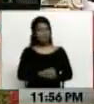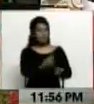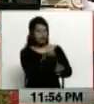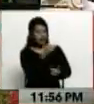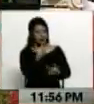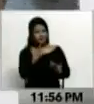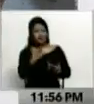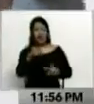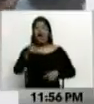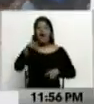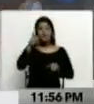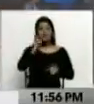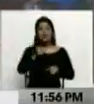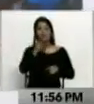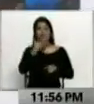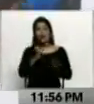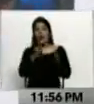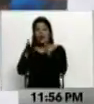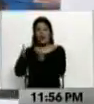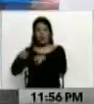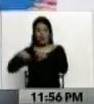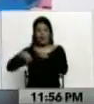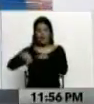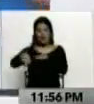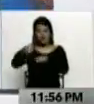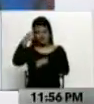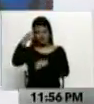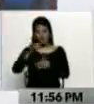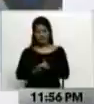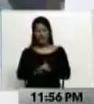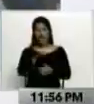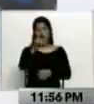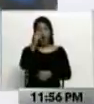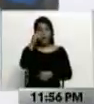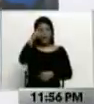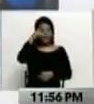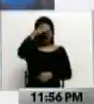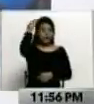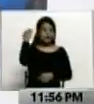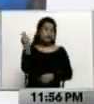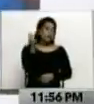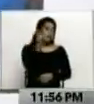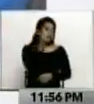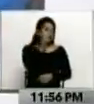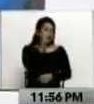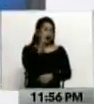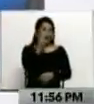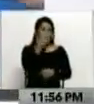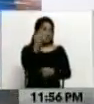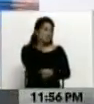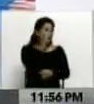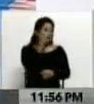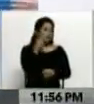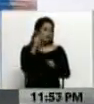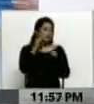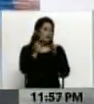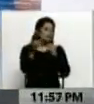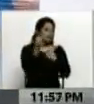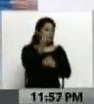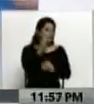bajo Ah la ciclovía verdad miren al Ramos jalú recibiendo un besito de una camarada pero